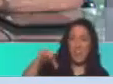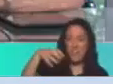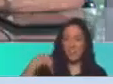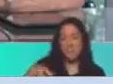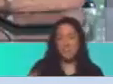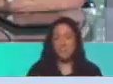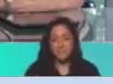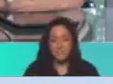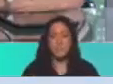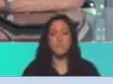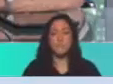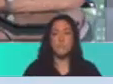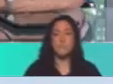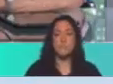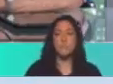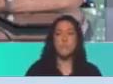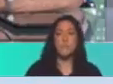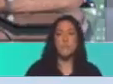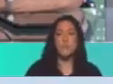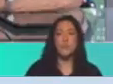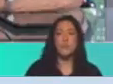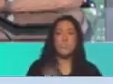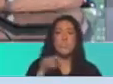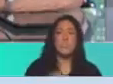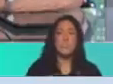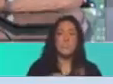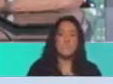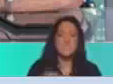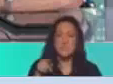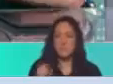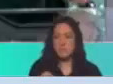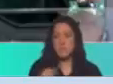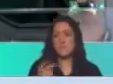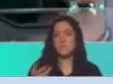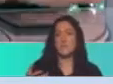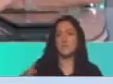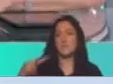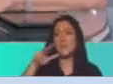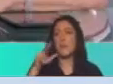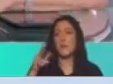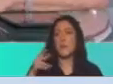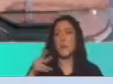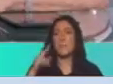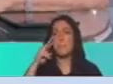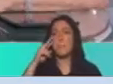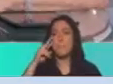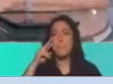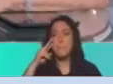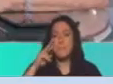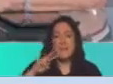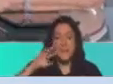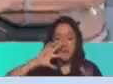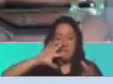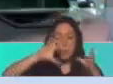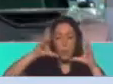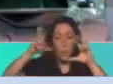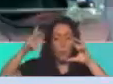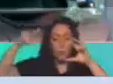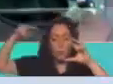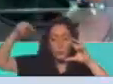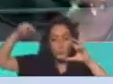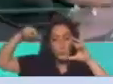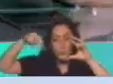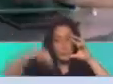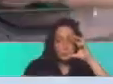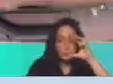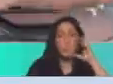opera en banda l quiere decir que pueden mirar entre comillas a través de las nubes cuando es de día